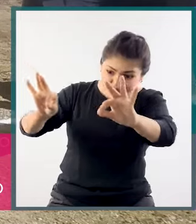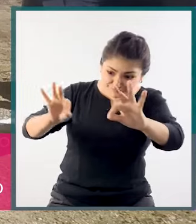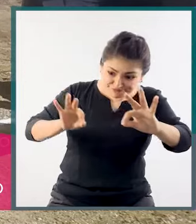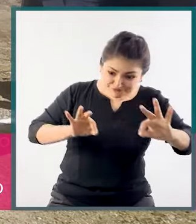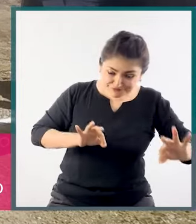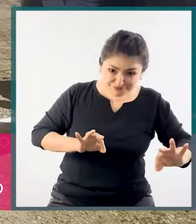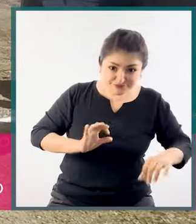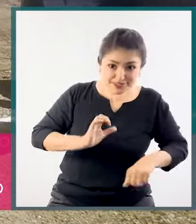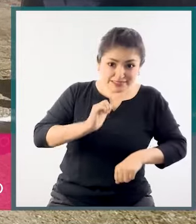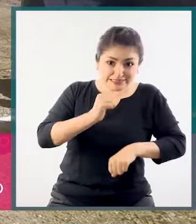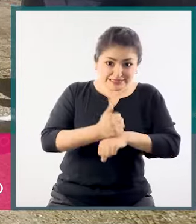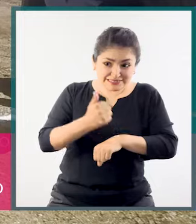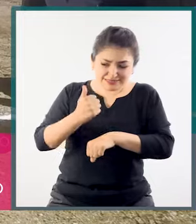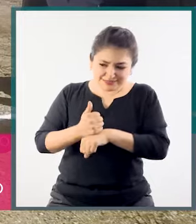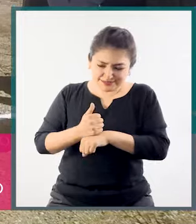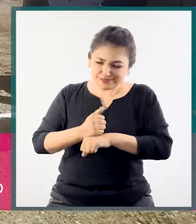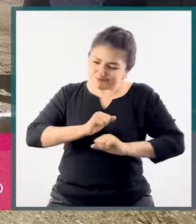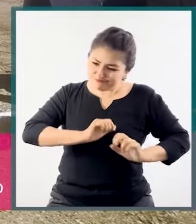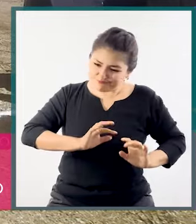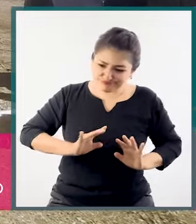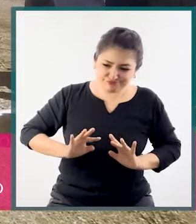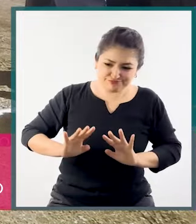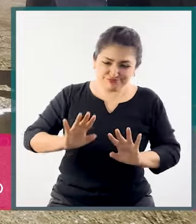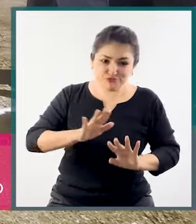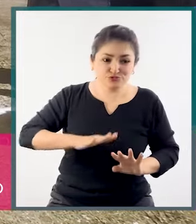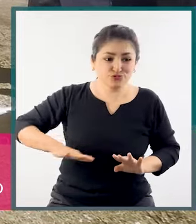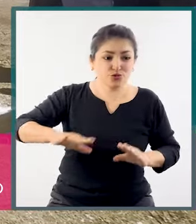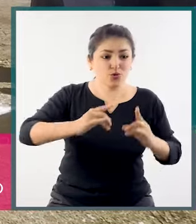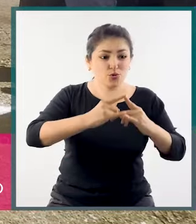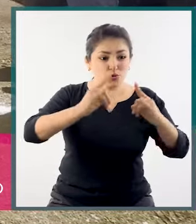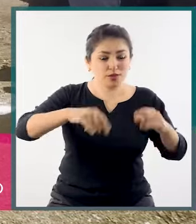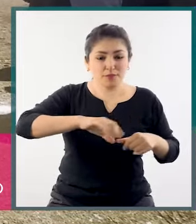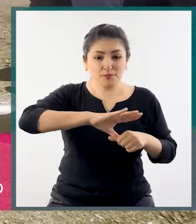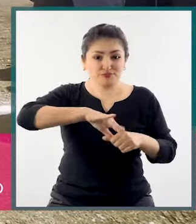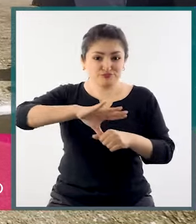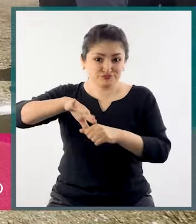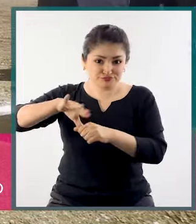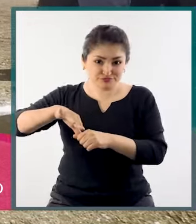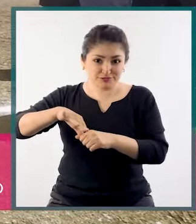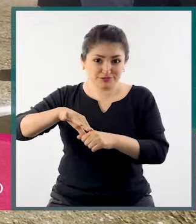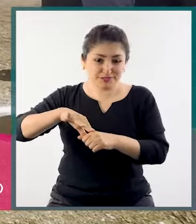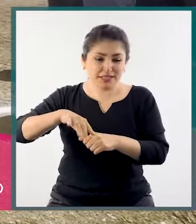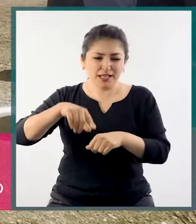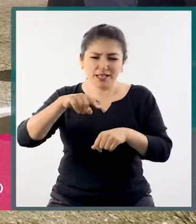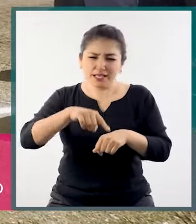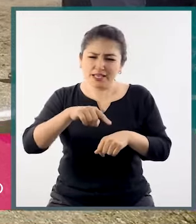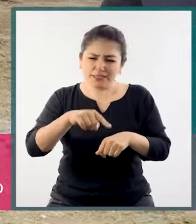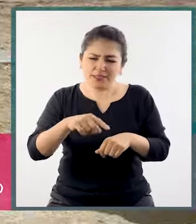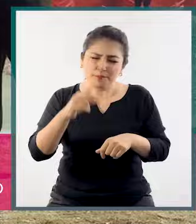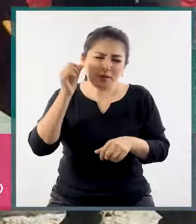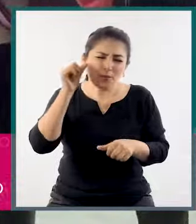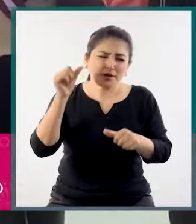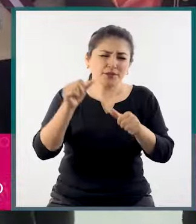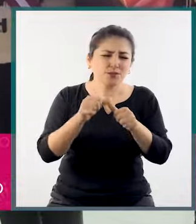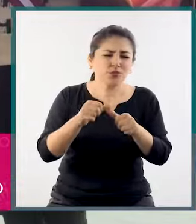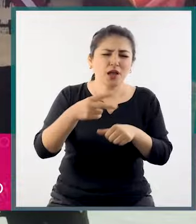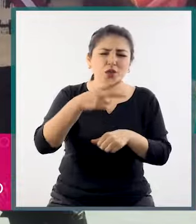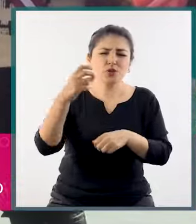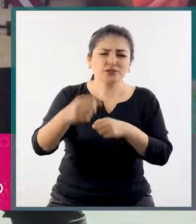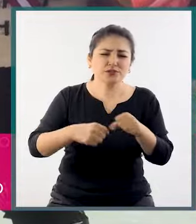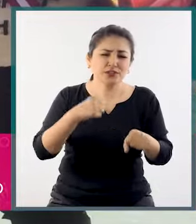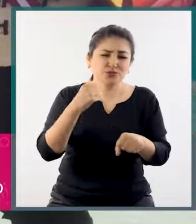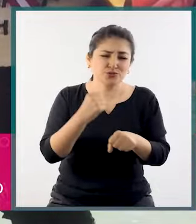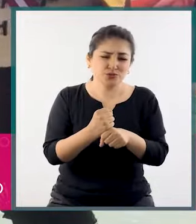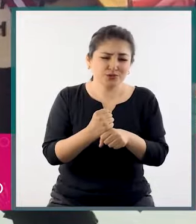y las autoridades se van acercando aquí en el campo ferial del distrito de Simón Bolívar de Rancas, donde se va a conmemorar los